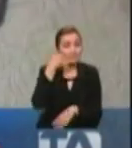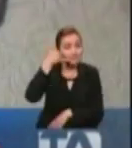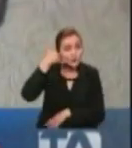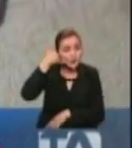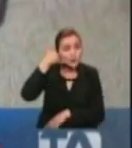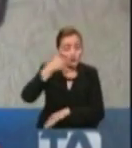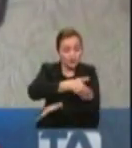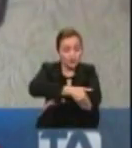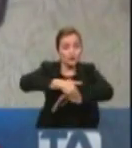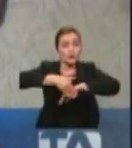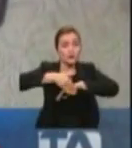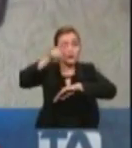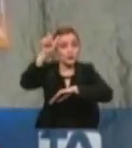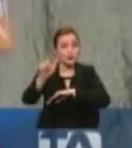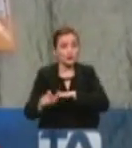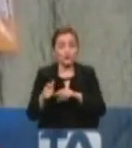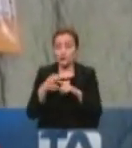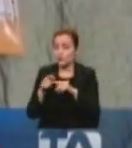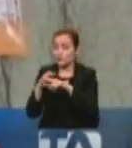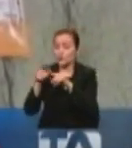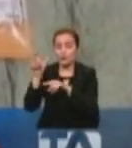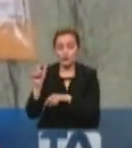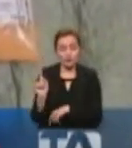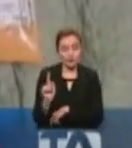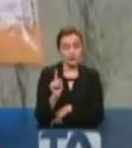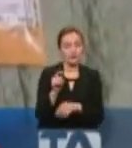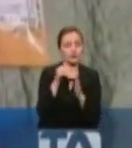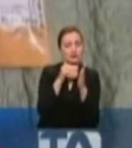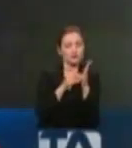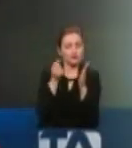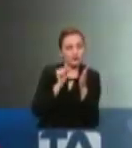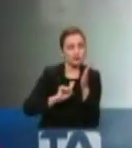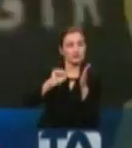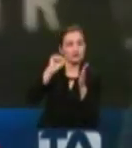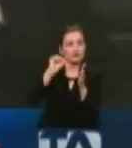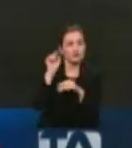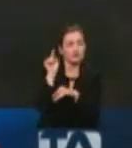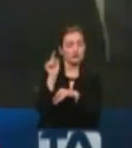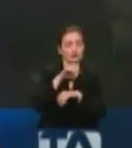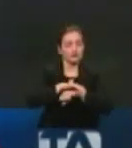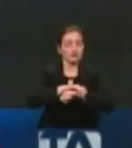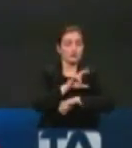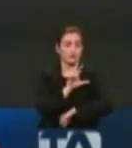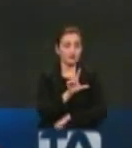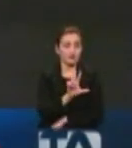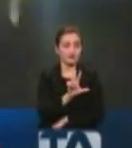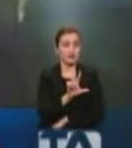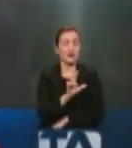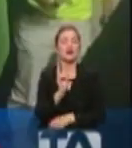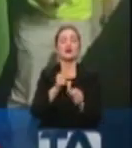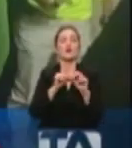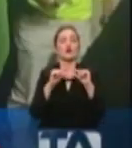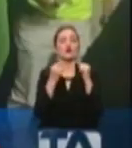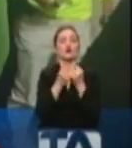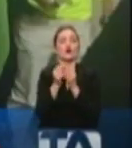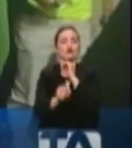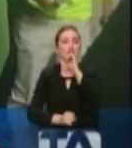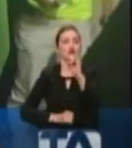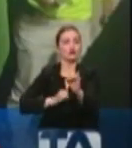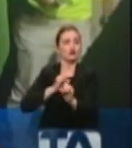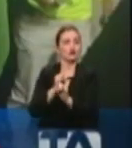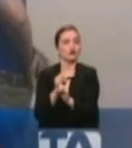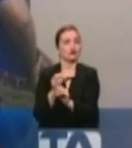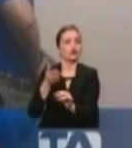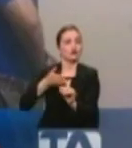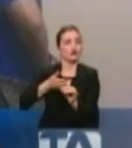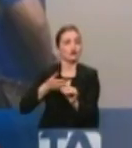con direcciones de clientes y lista de viajantes. Él es uno de los 3 detenidos. Serían parte de una banda internacional